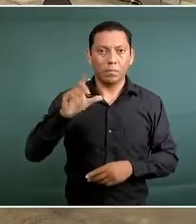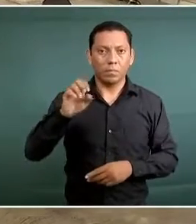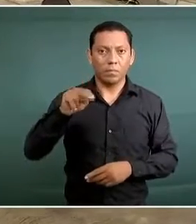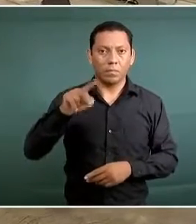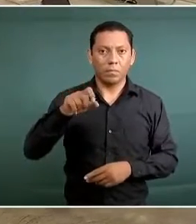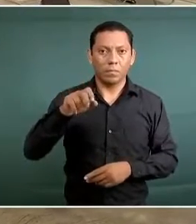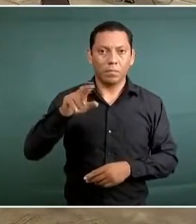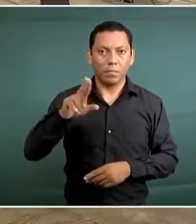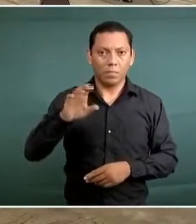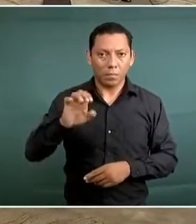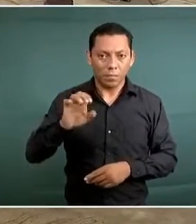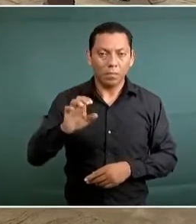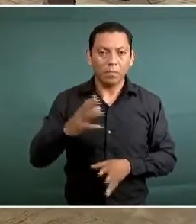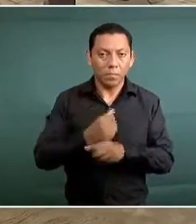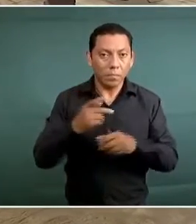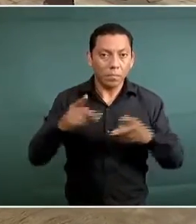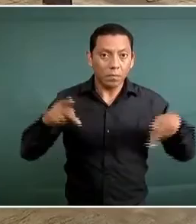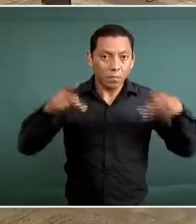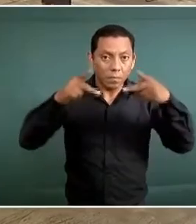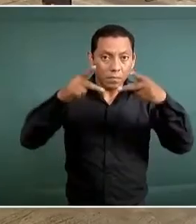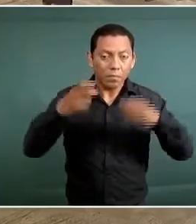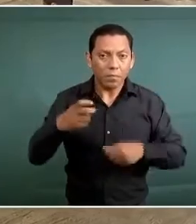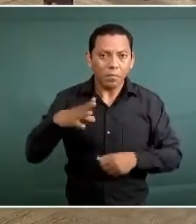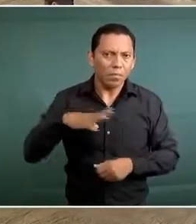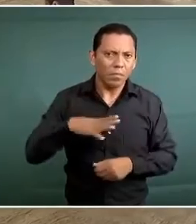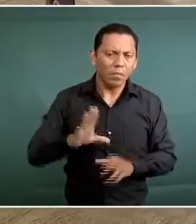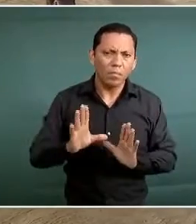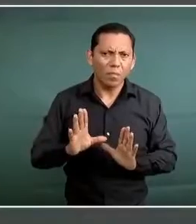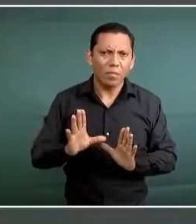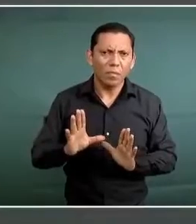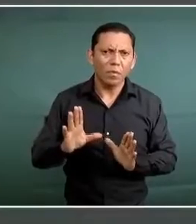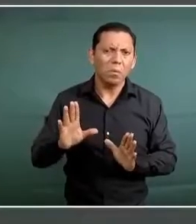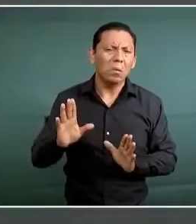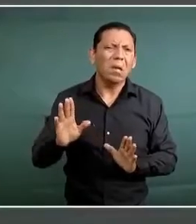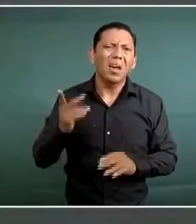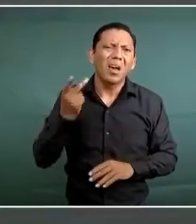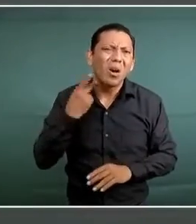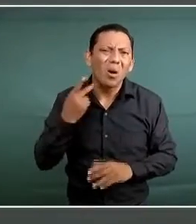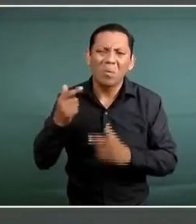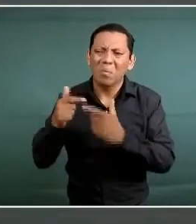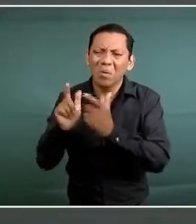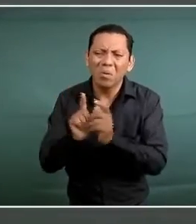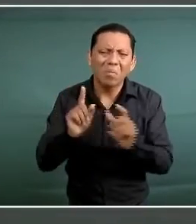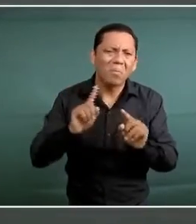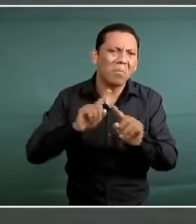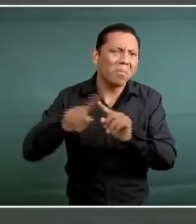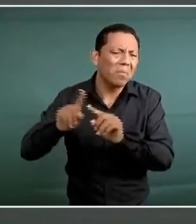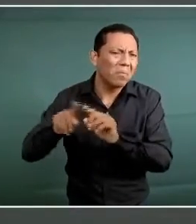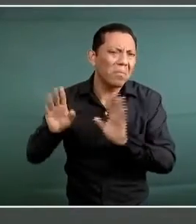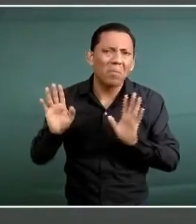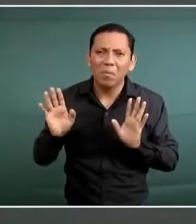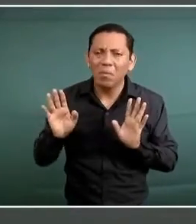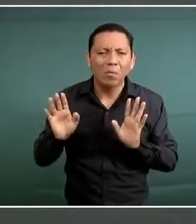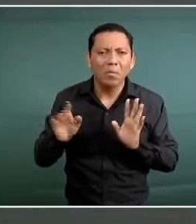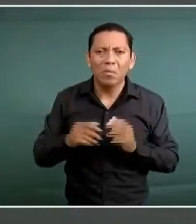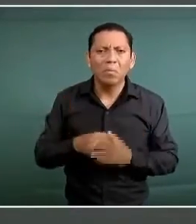pueden ser de distintos partidos pero